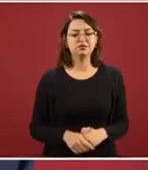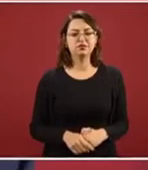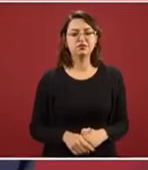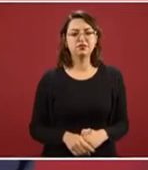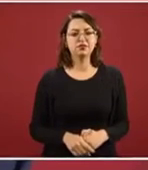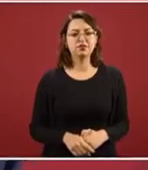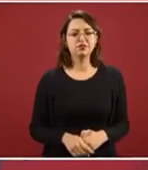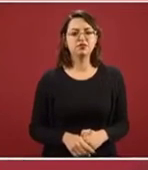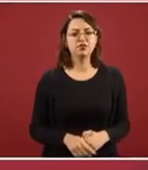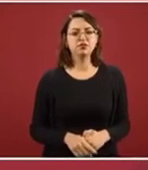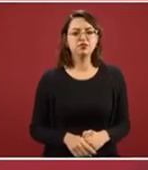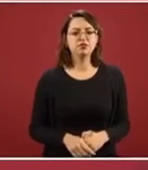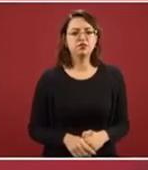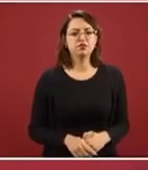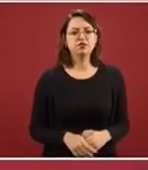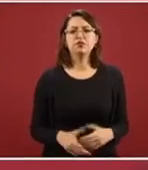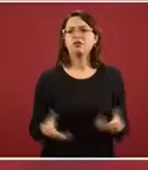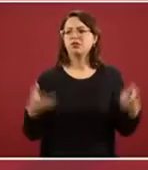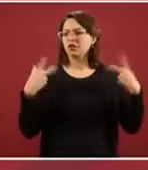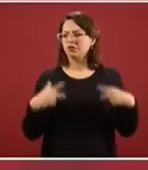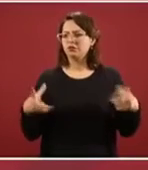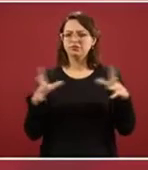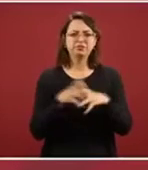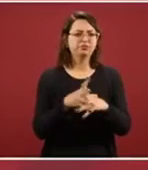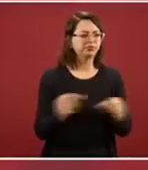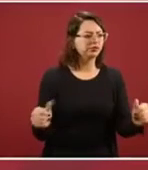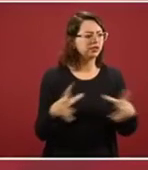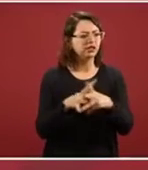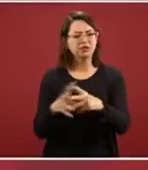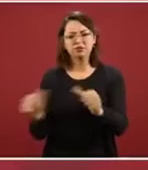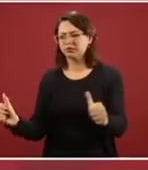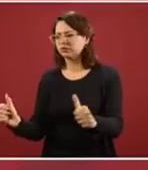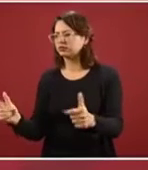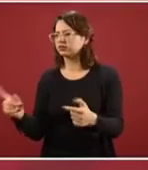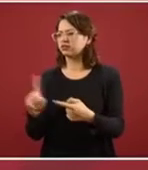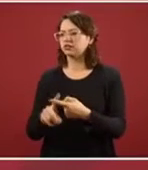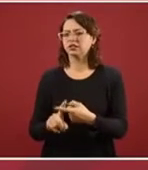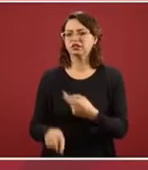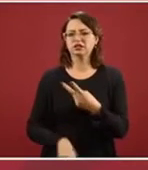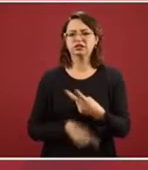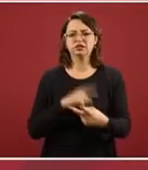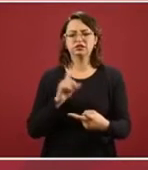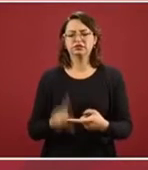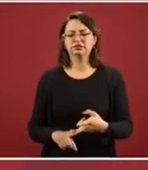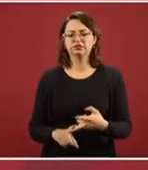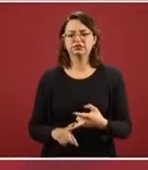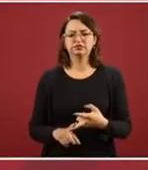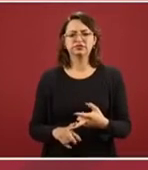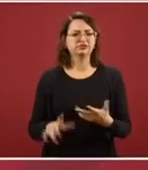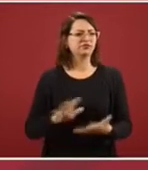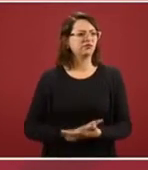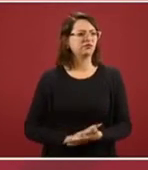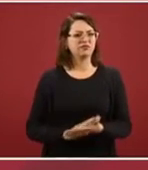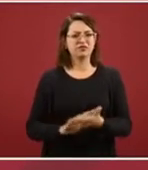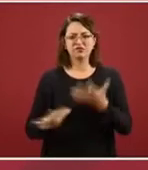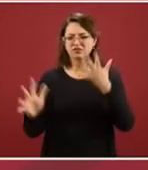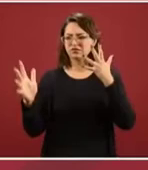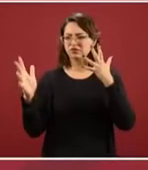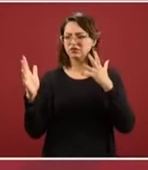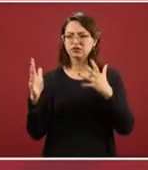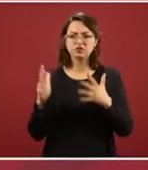la desaparición de la violencia, para